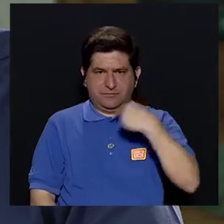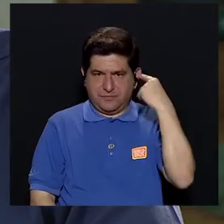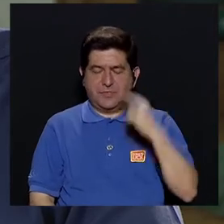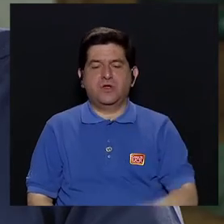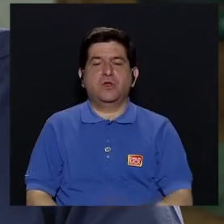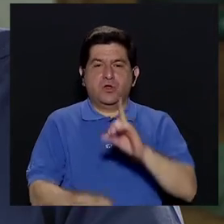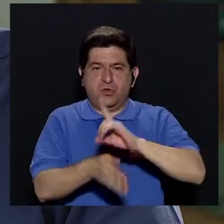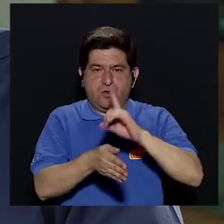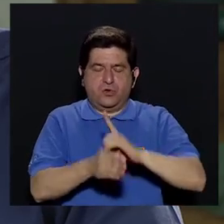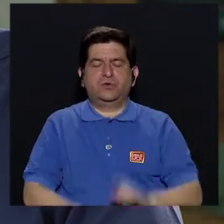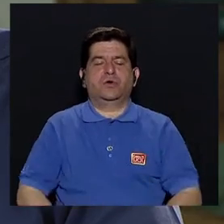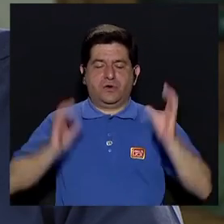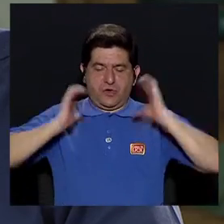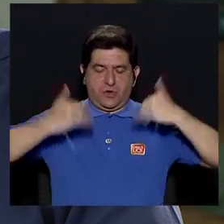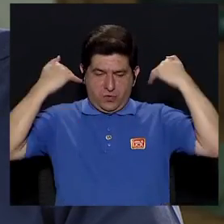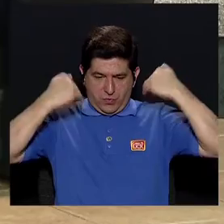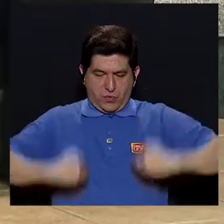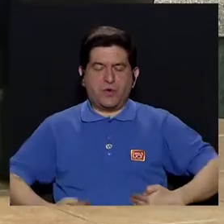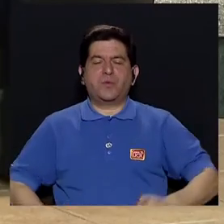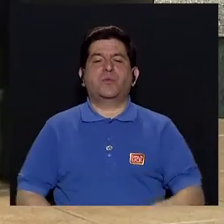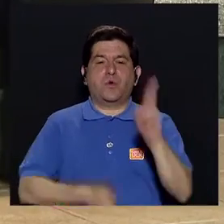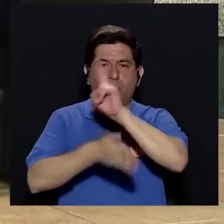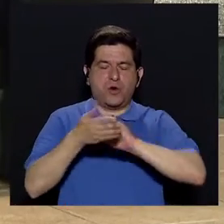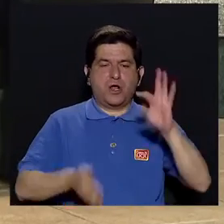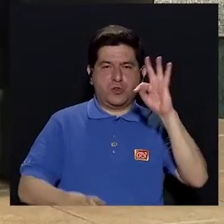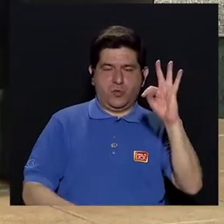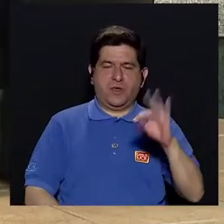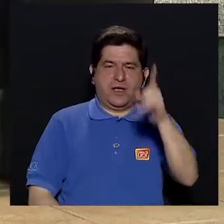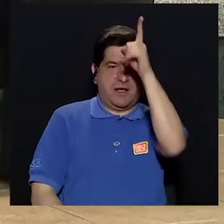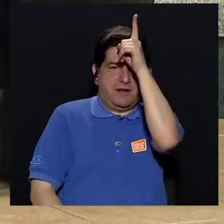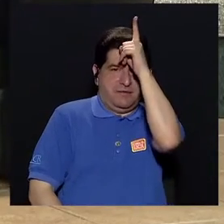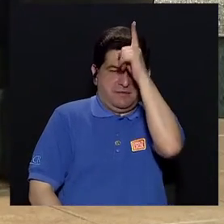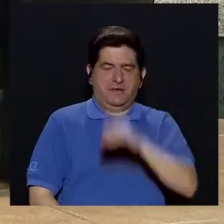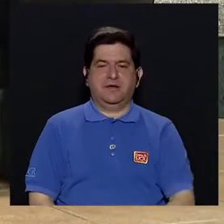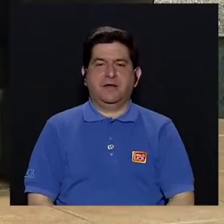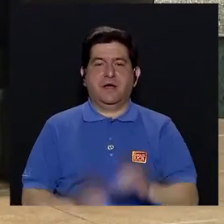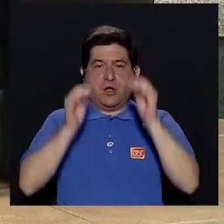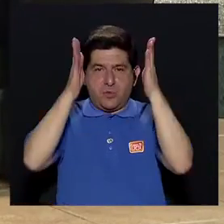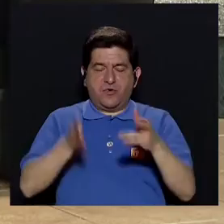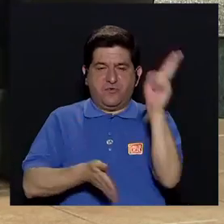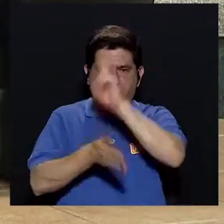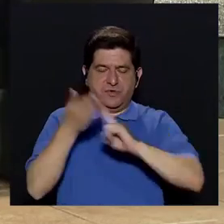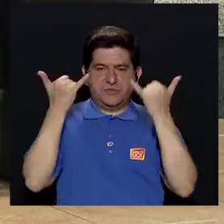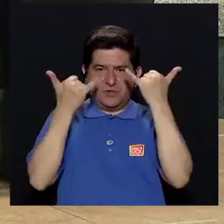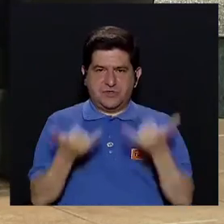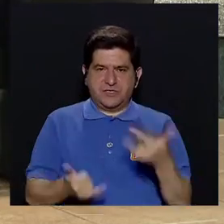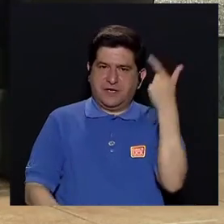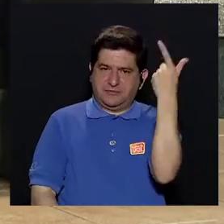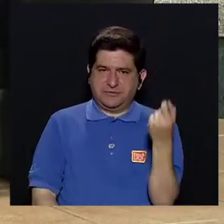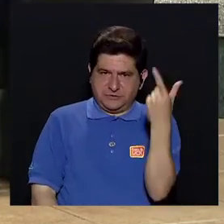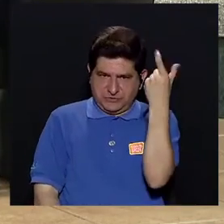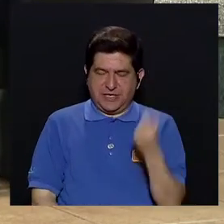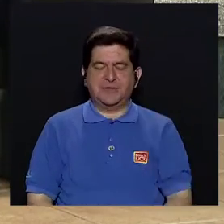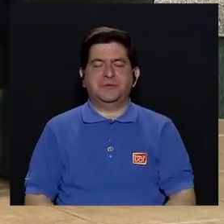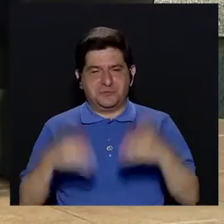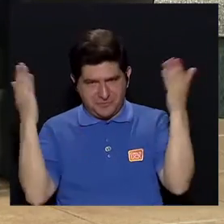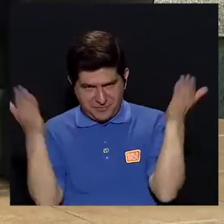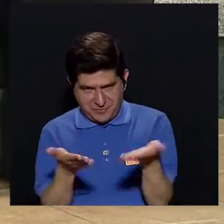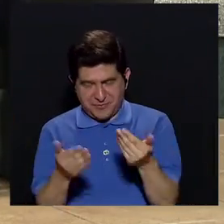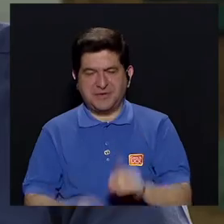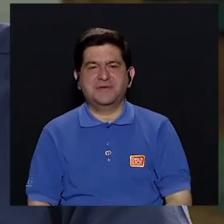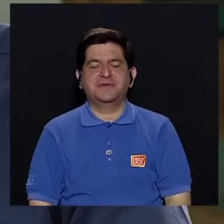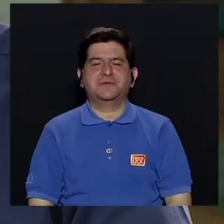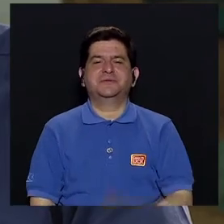maxilofacial y doctor en anatomía humana de la Universidad de Tübingen, Alemania, y profesor universitario pensionado.